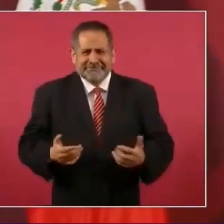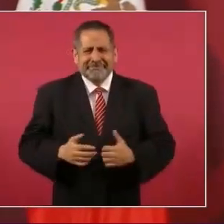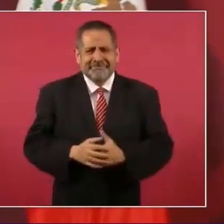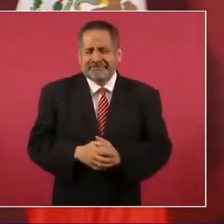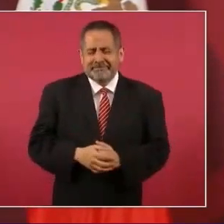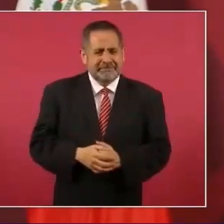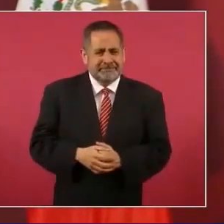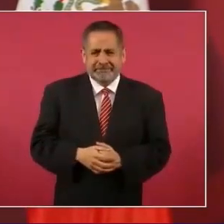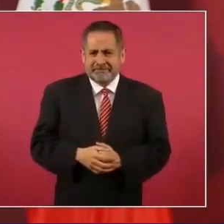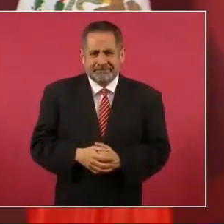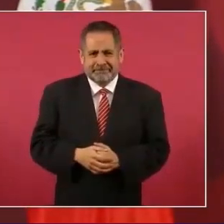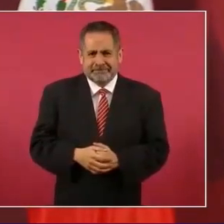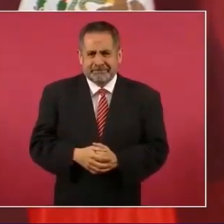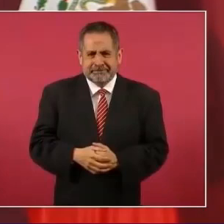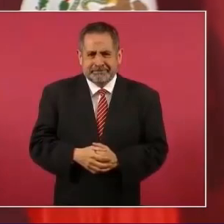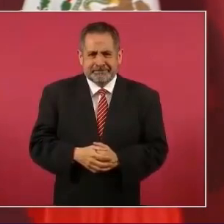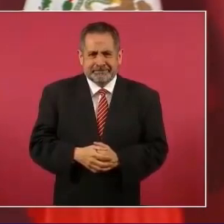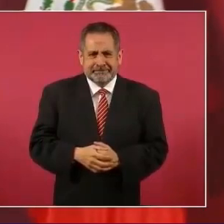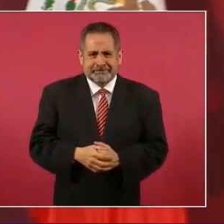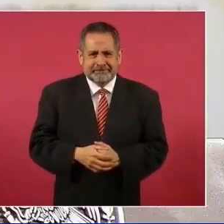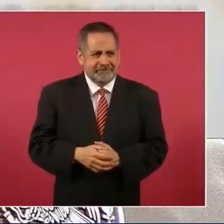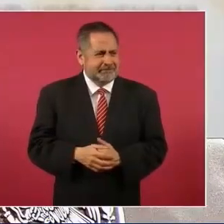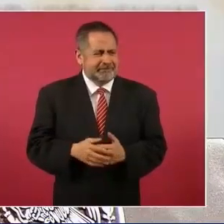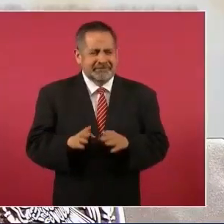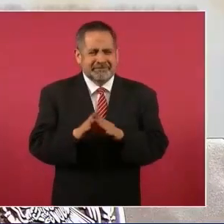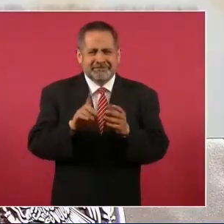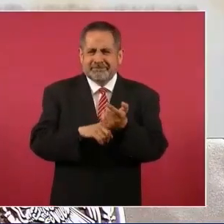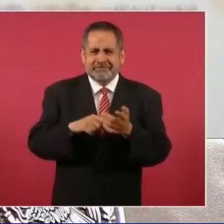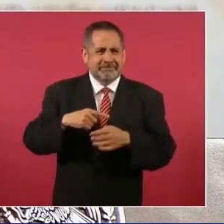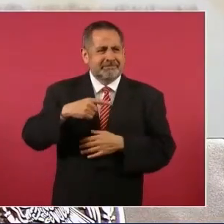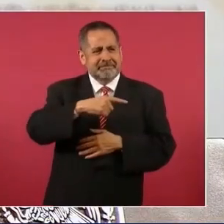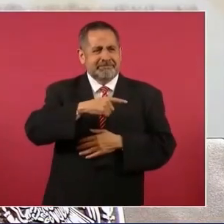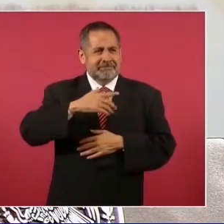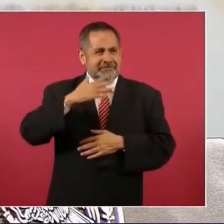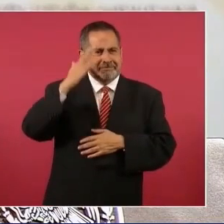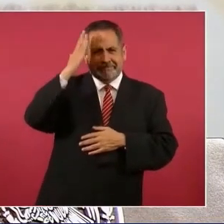¿Dónde hay un dirigente